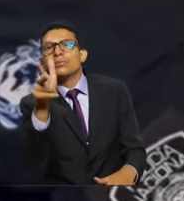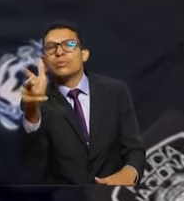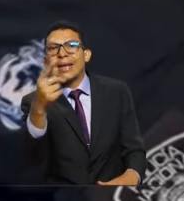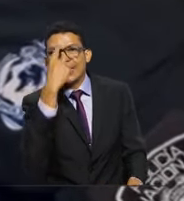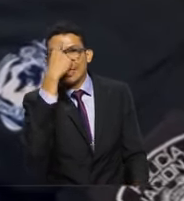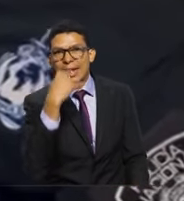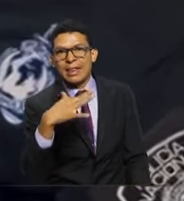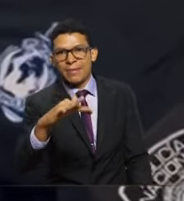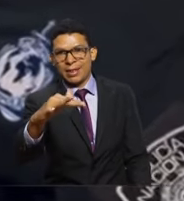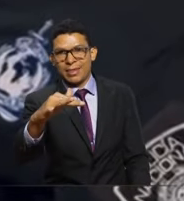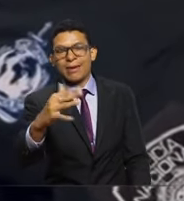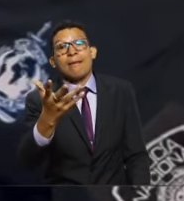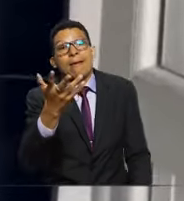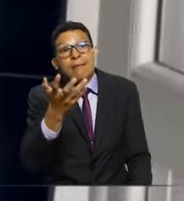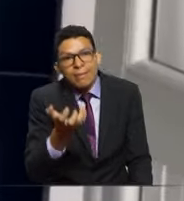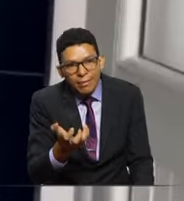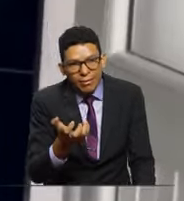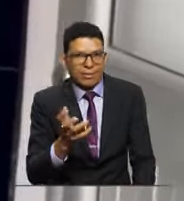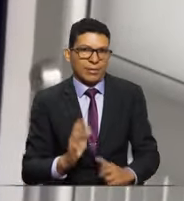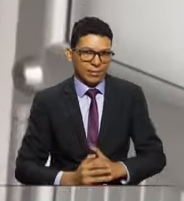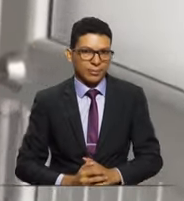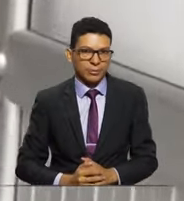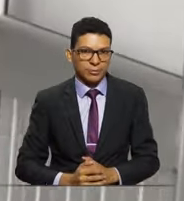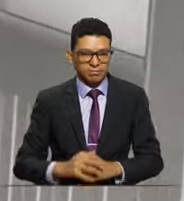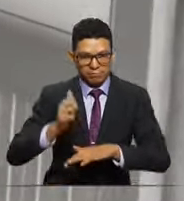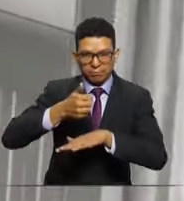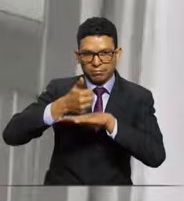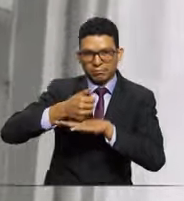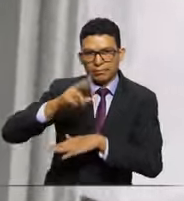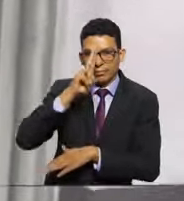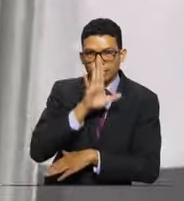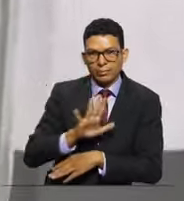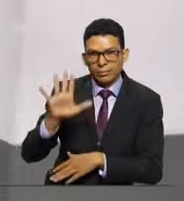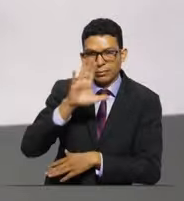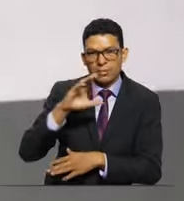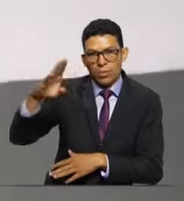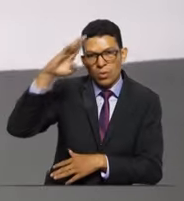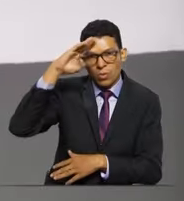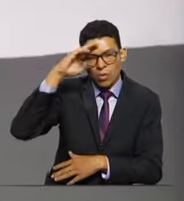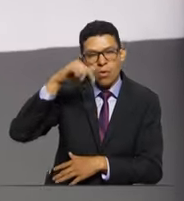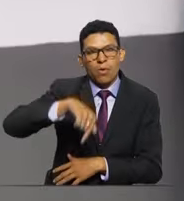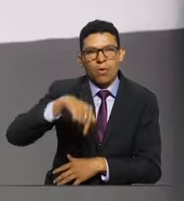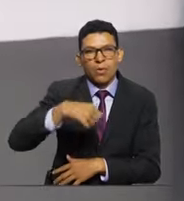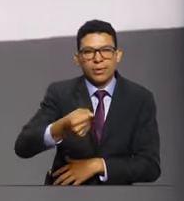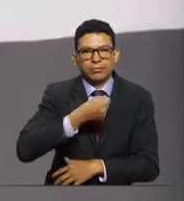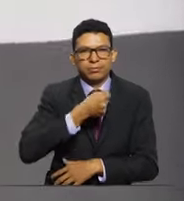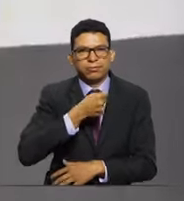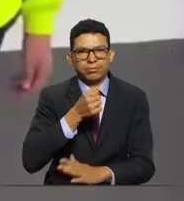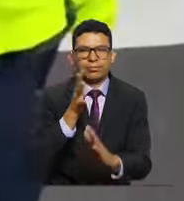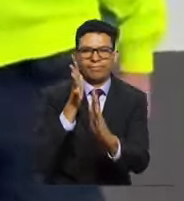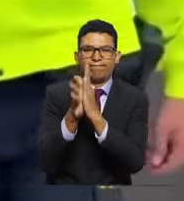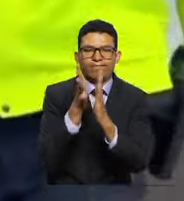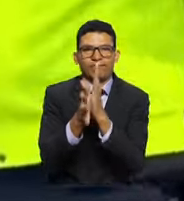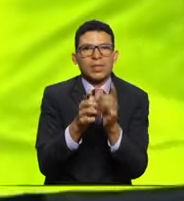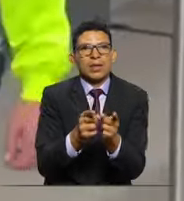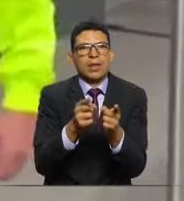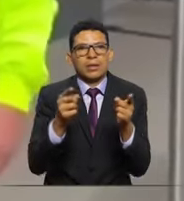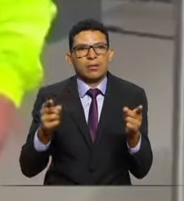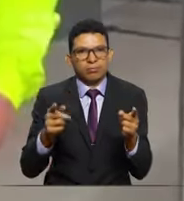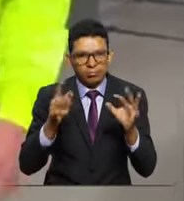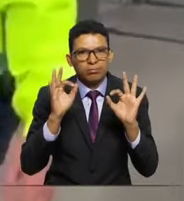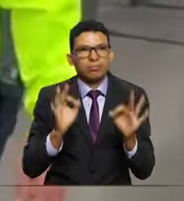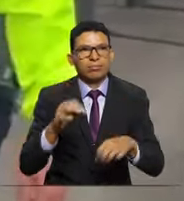Marta. El director nacional de la policía seguramente ofrecerá hoy una rueda de prensa para dar más detalles de